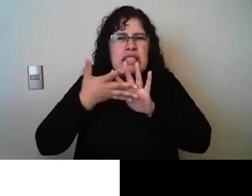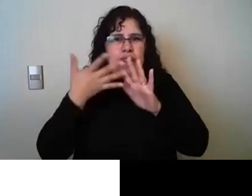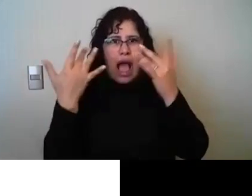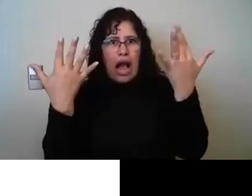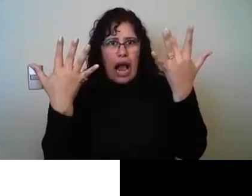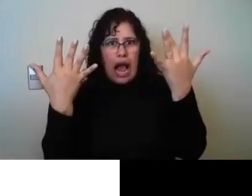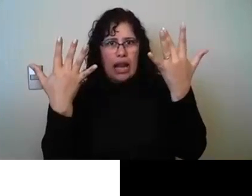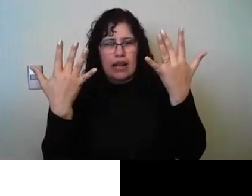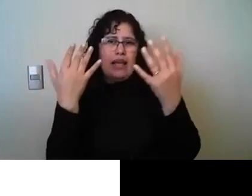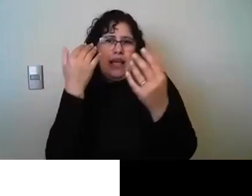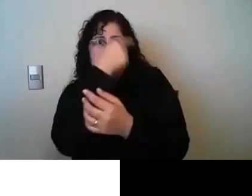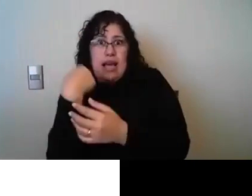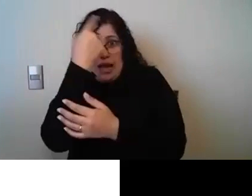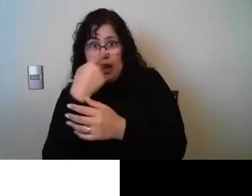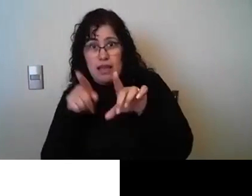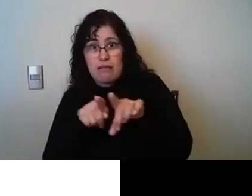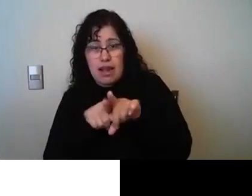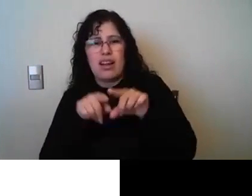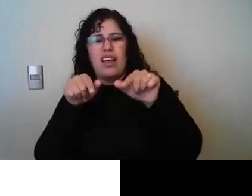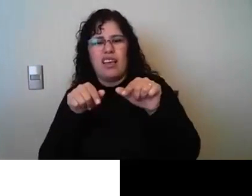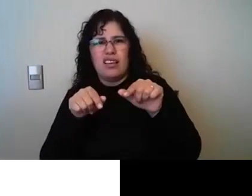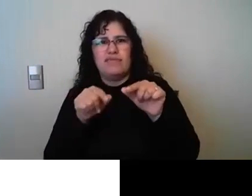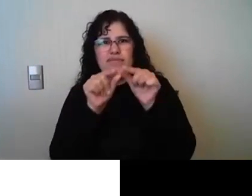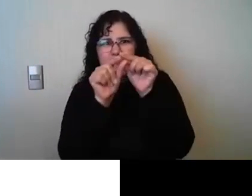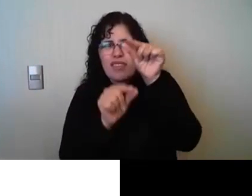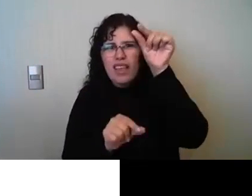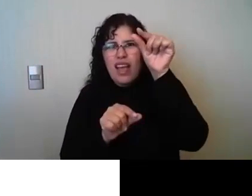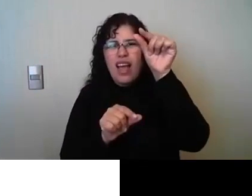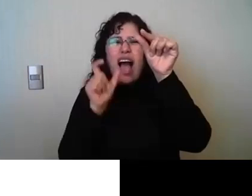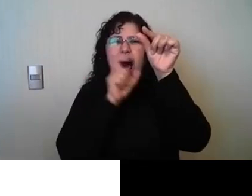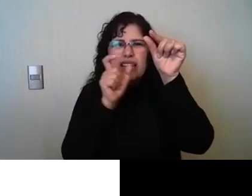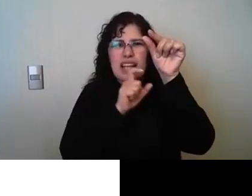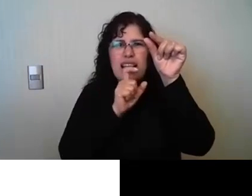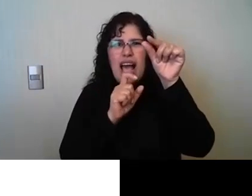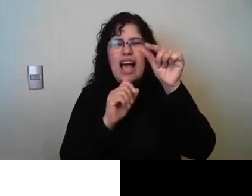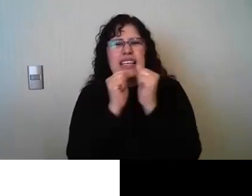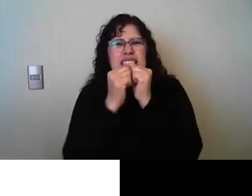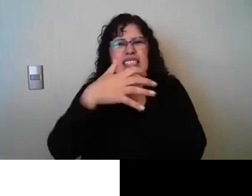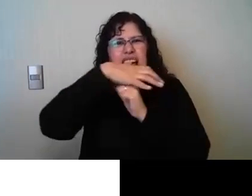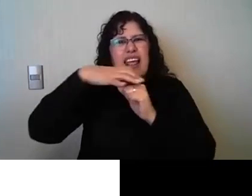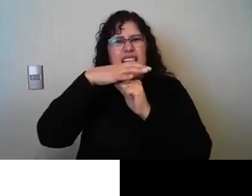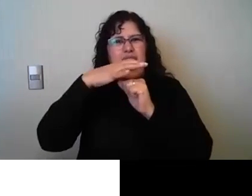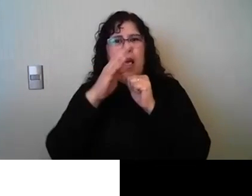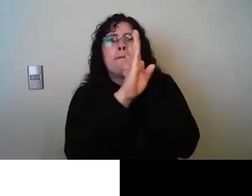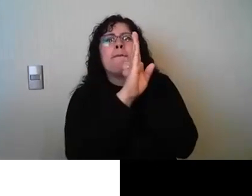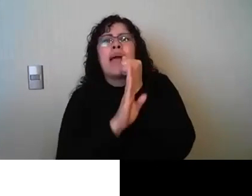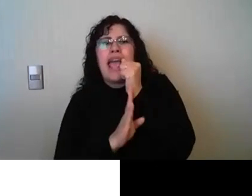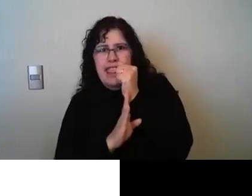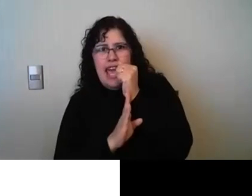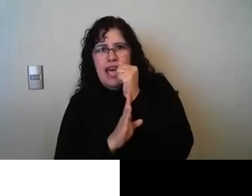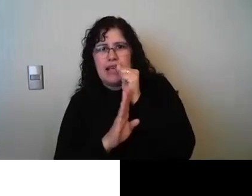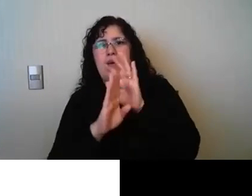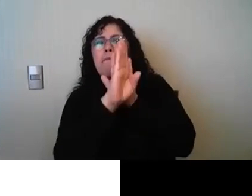una obstrucción o una alteración de la arteria cerebral media. Es importante asociar los territorios vasculares de